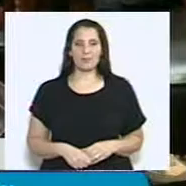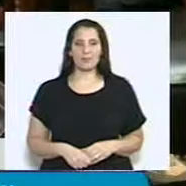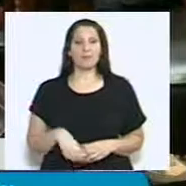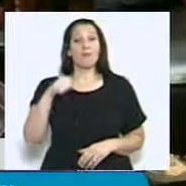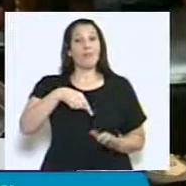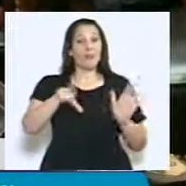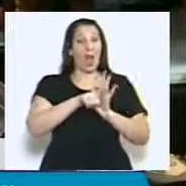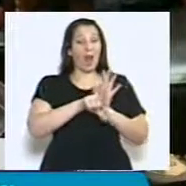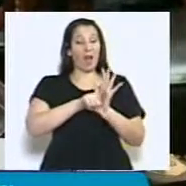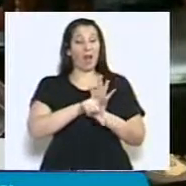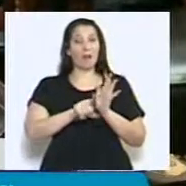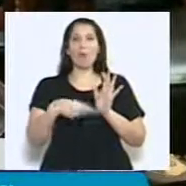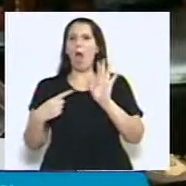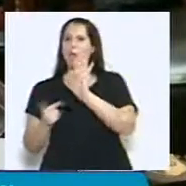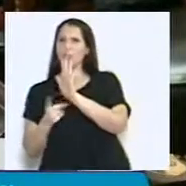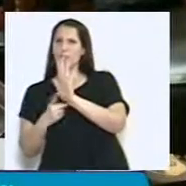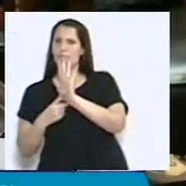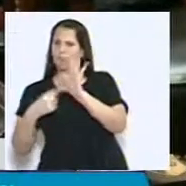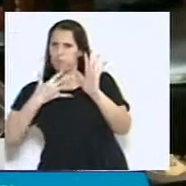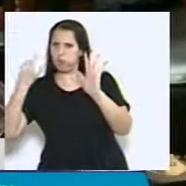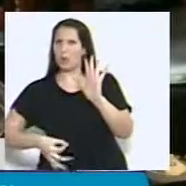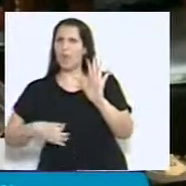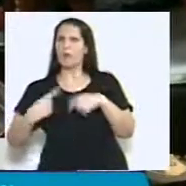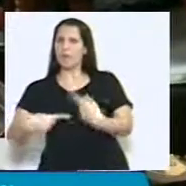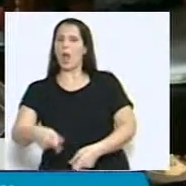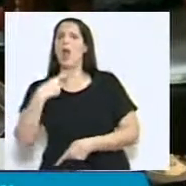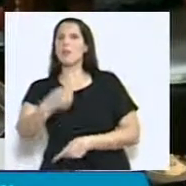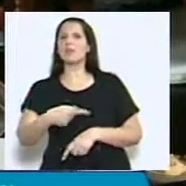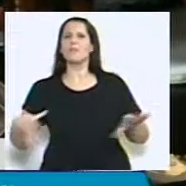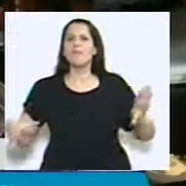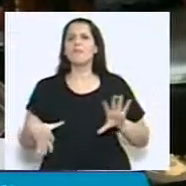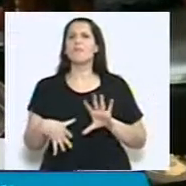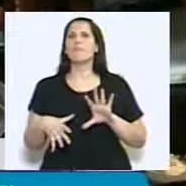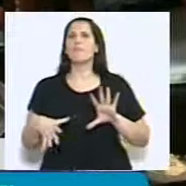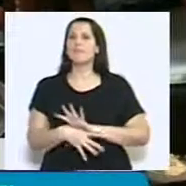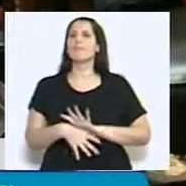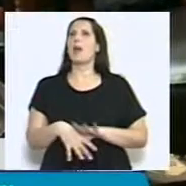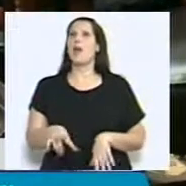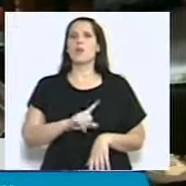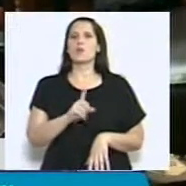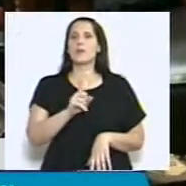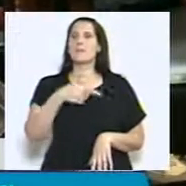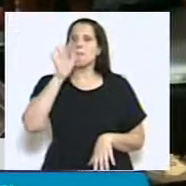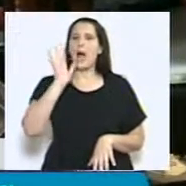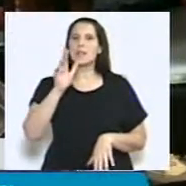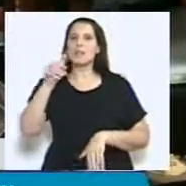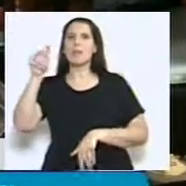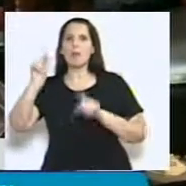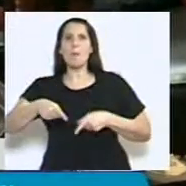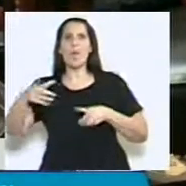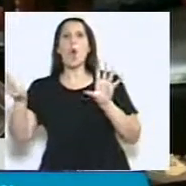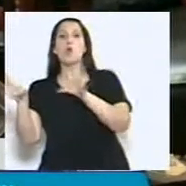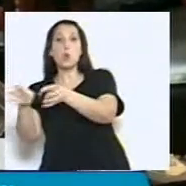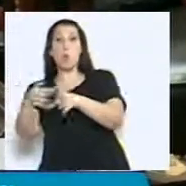Esta ley, como los decretos reglamentarios, etcétera, etcétera, van exactamente, ley que además fue votada por los grupos